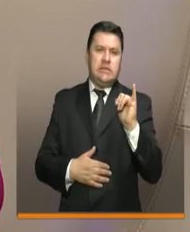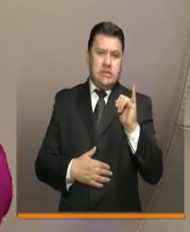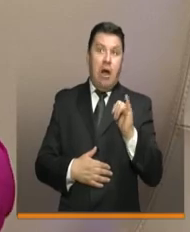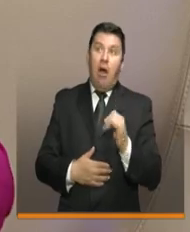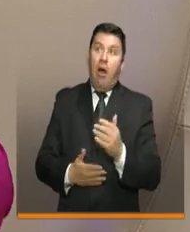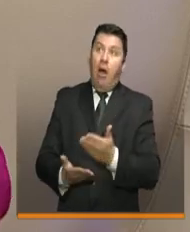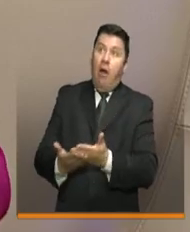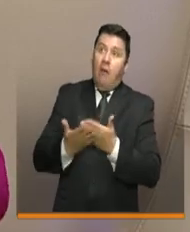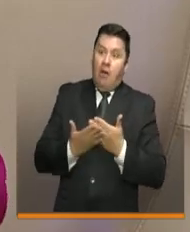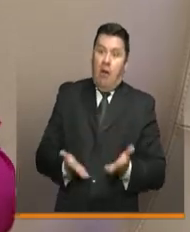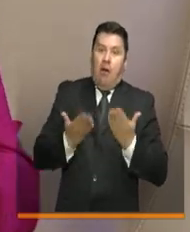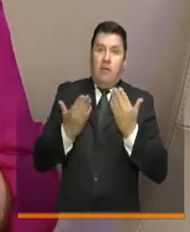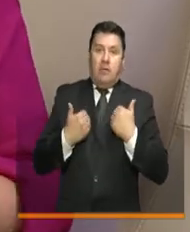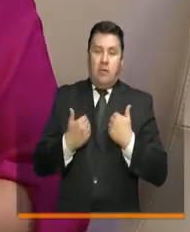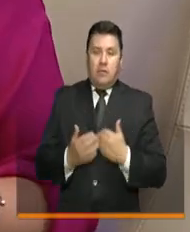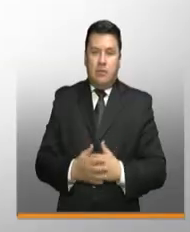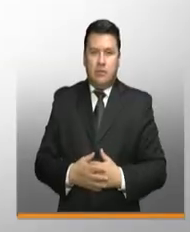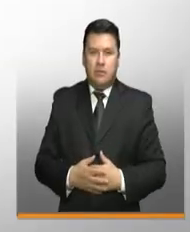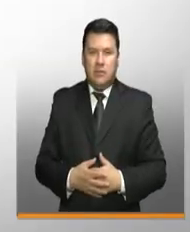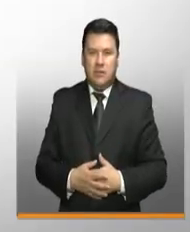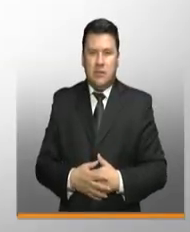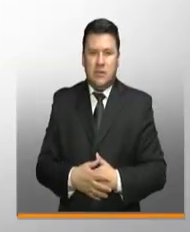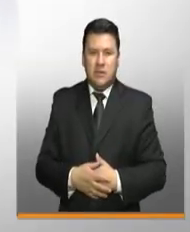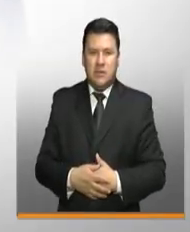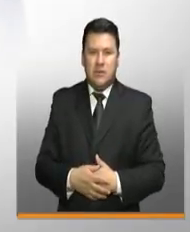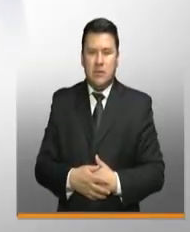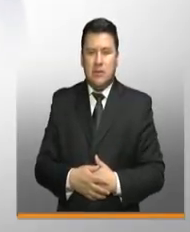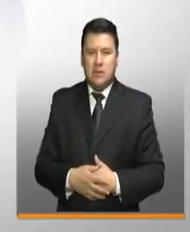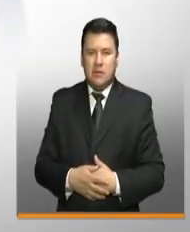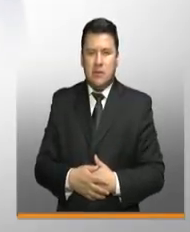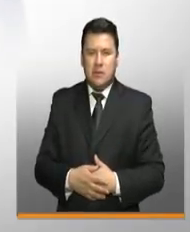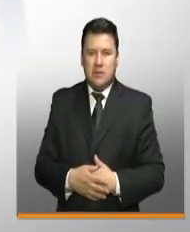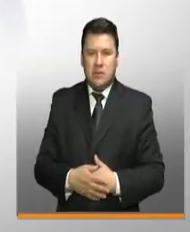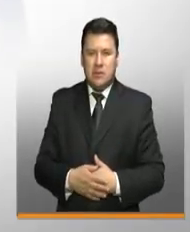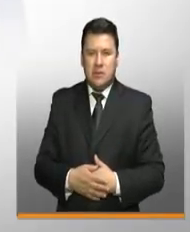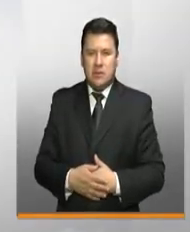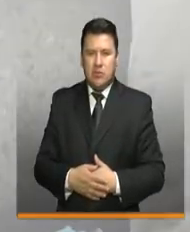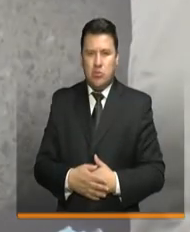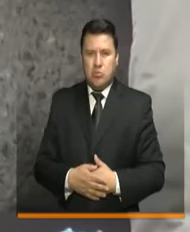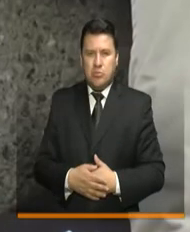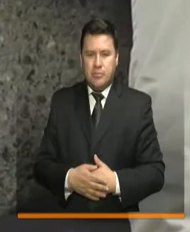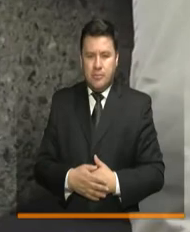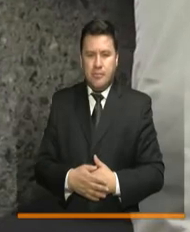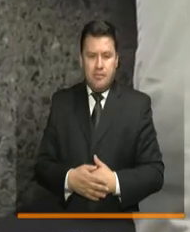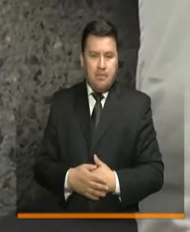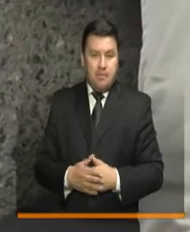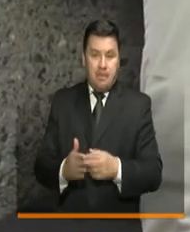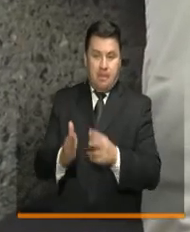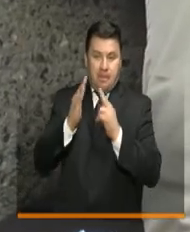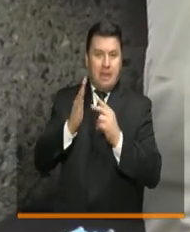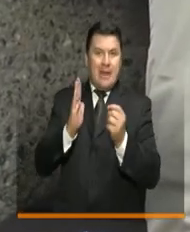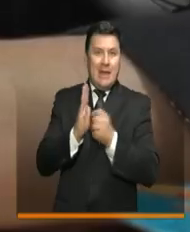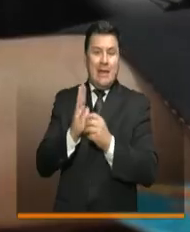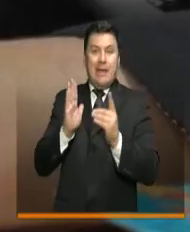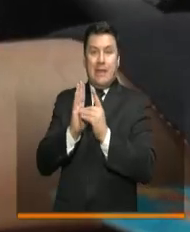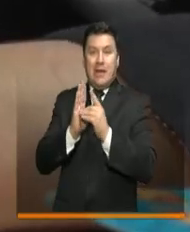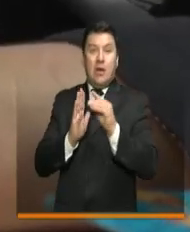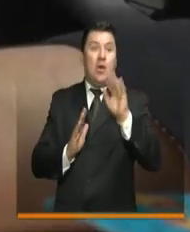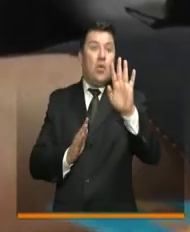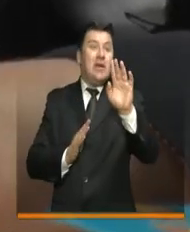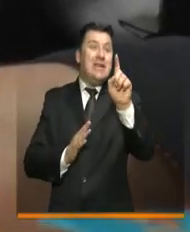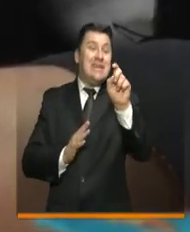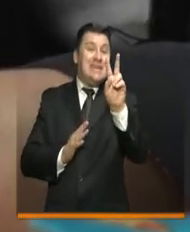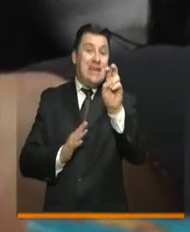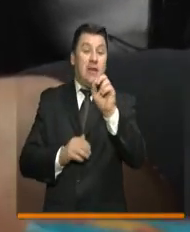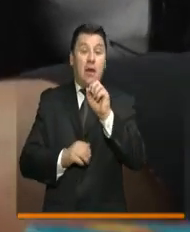beneficiarios con el plan de auxilios. Desde la puesta en marcha del decreto